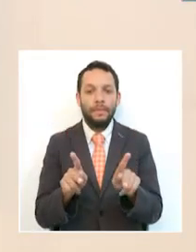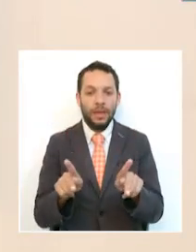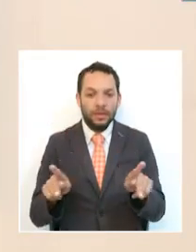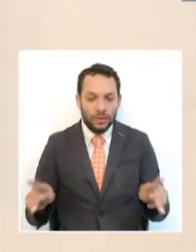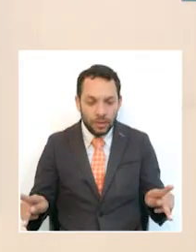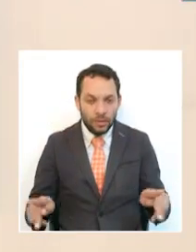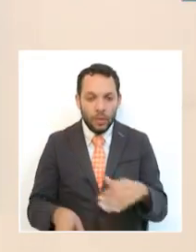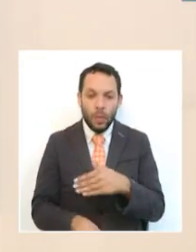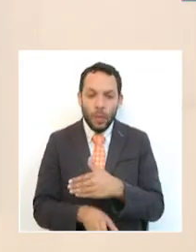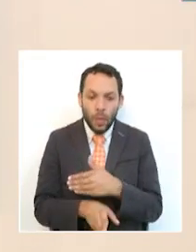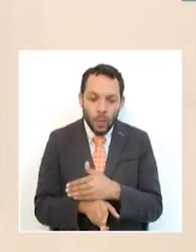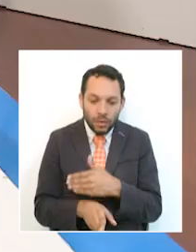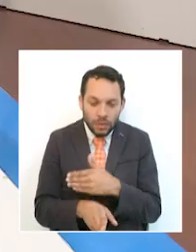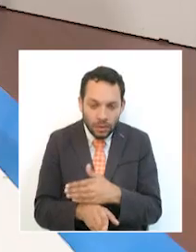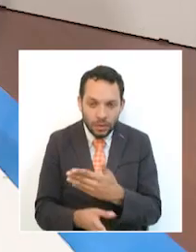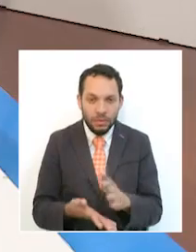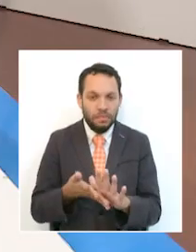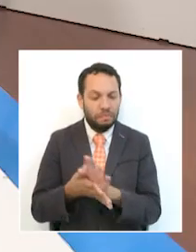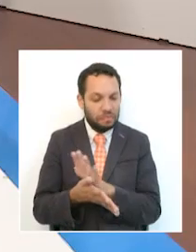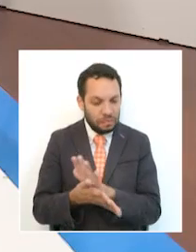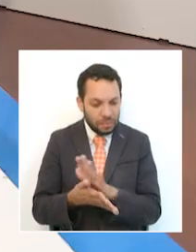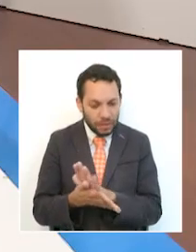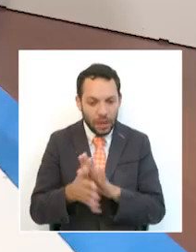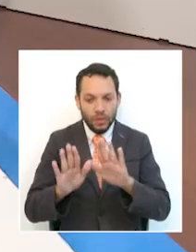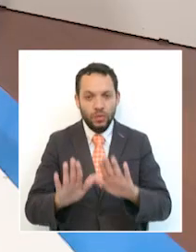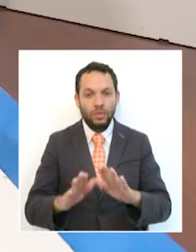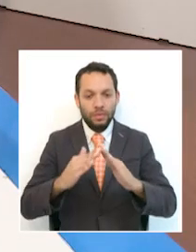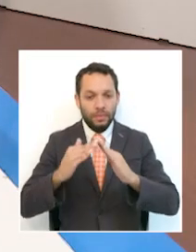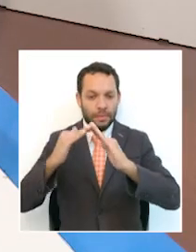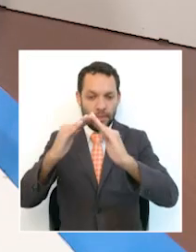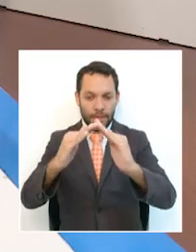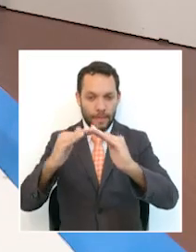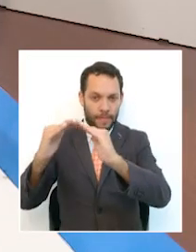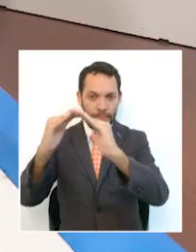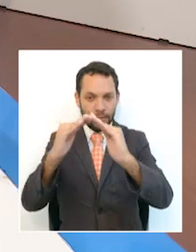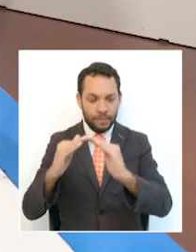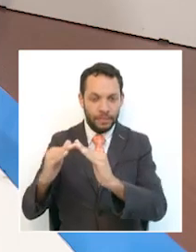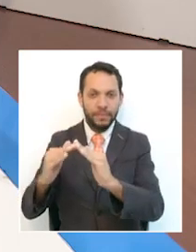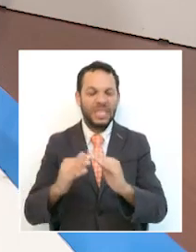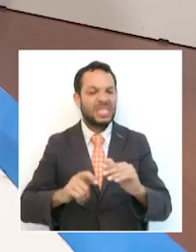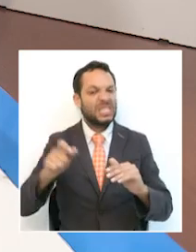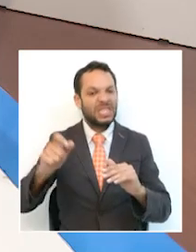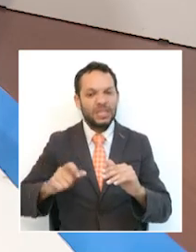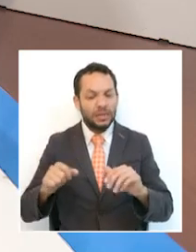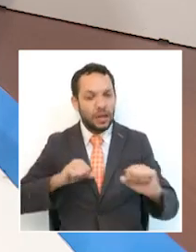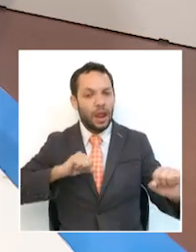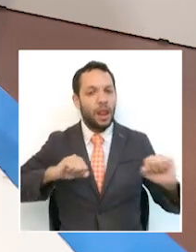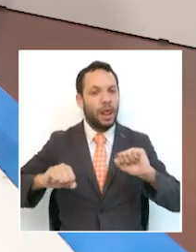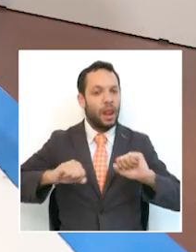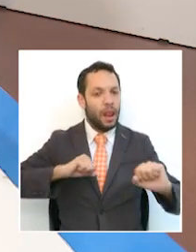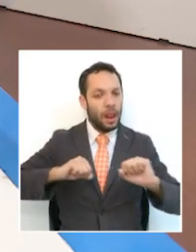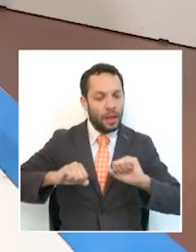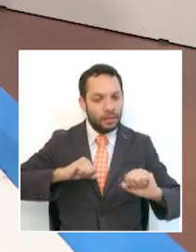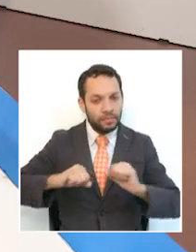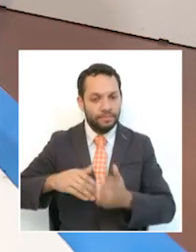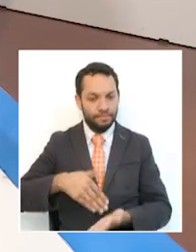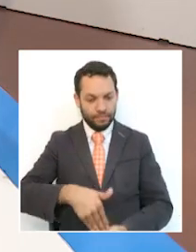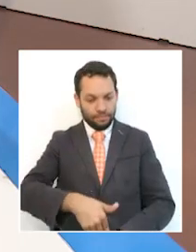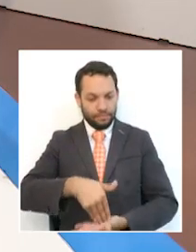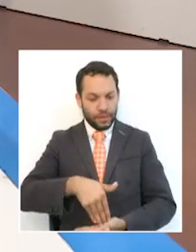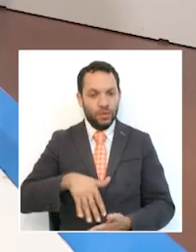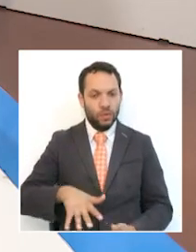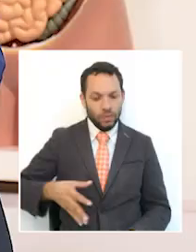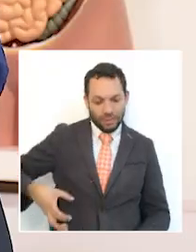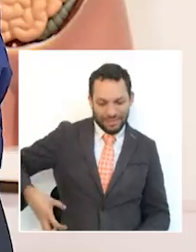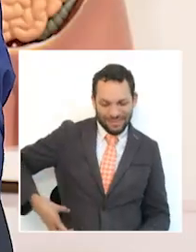en la casa claro por eso se les enseña y es muy fácil el estiramiento como les decimos en el domo porque en los riñones están los nervios